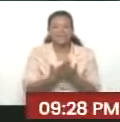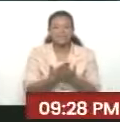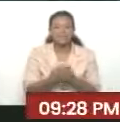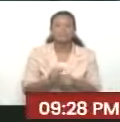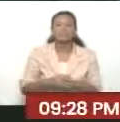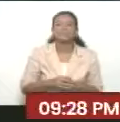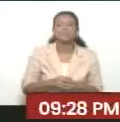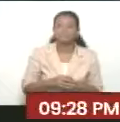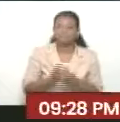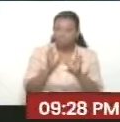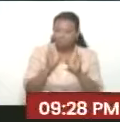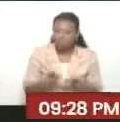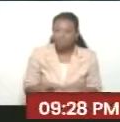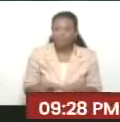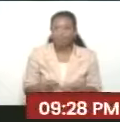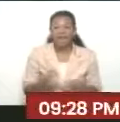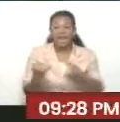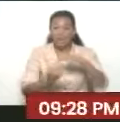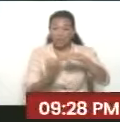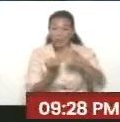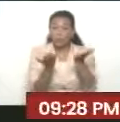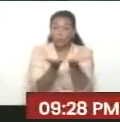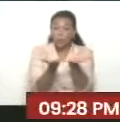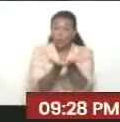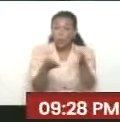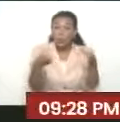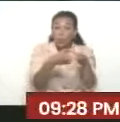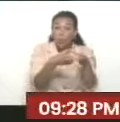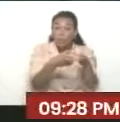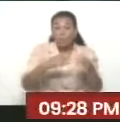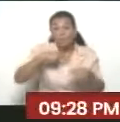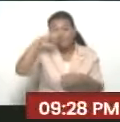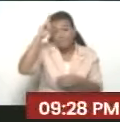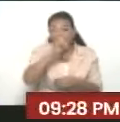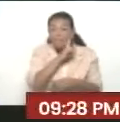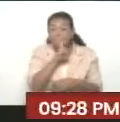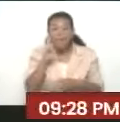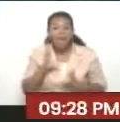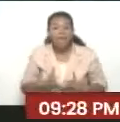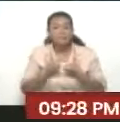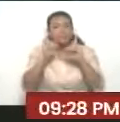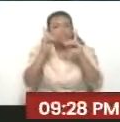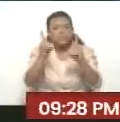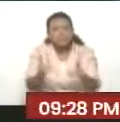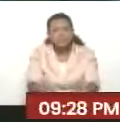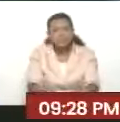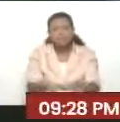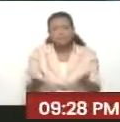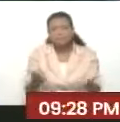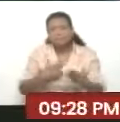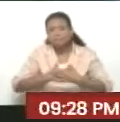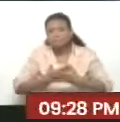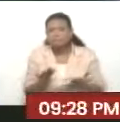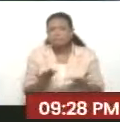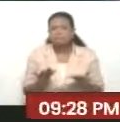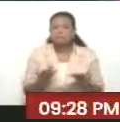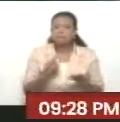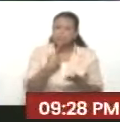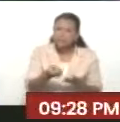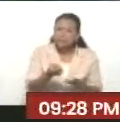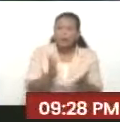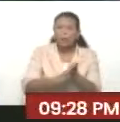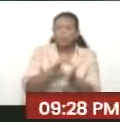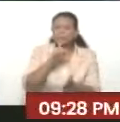Bueno, en la institución, un grupo de representantes decidimos colocar, no decir